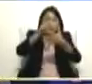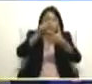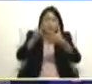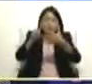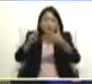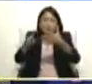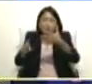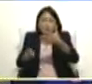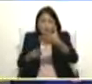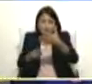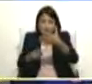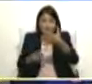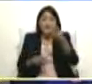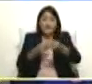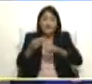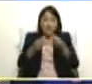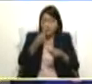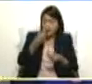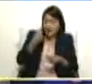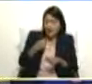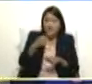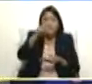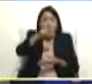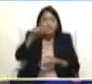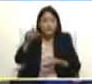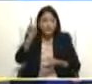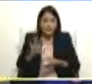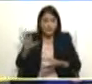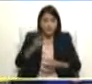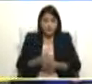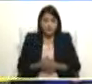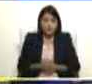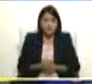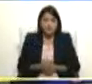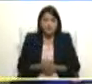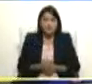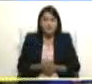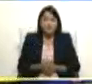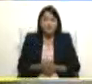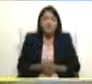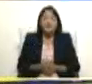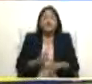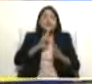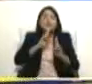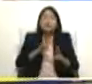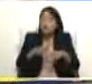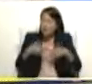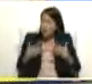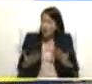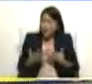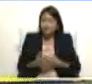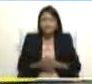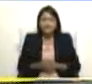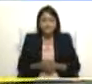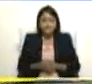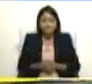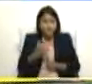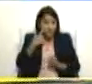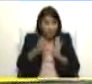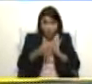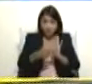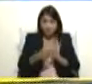se le formuló al pueblo venezolano, obteniendo el siguiente resultado.